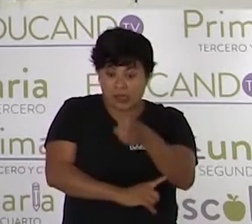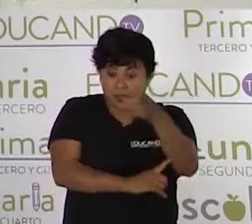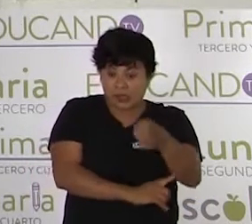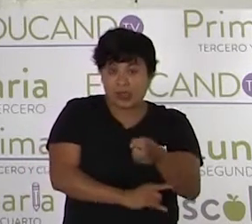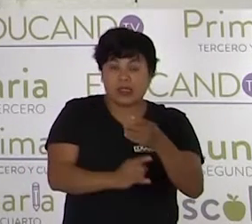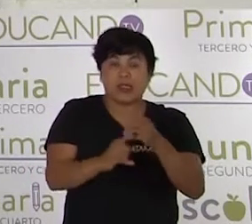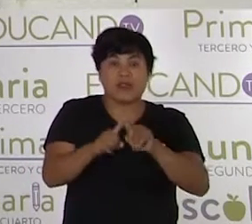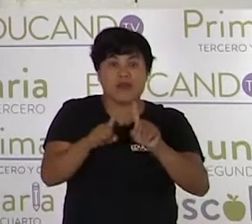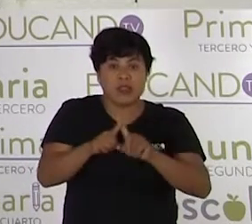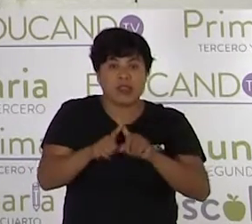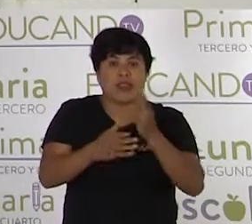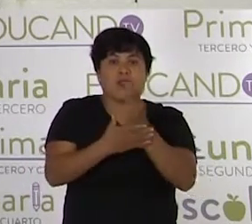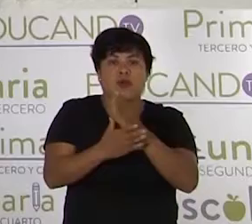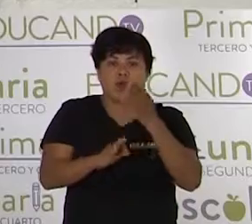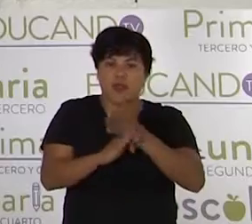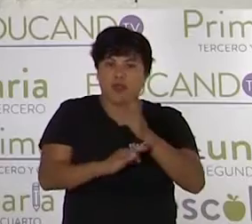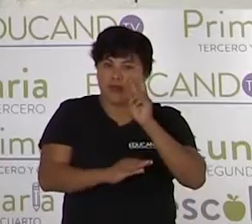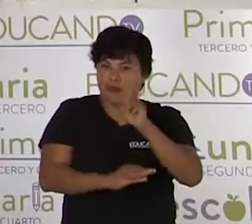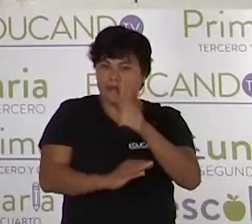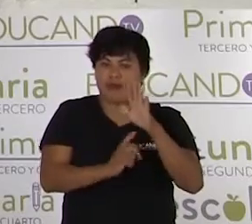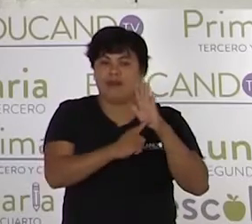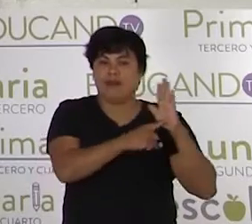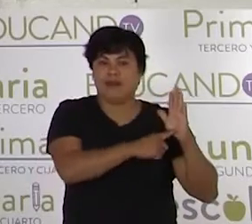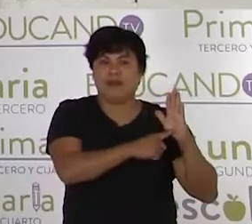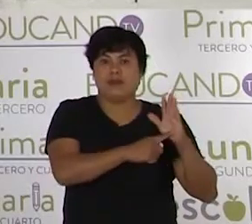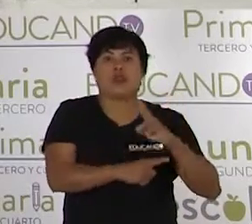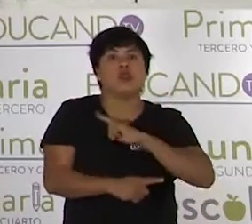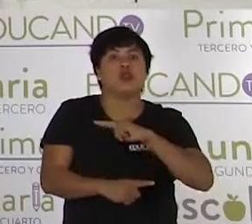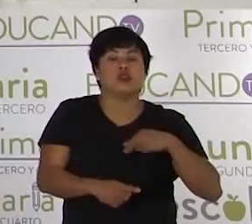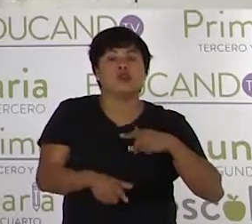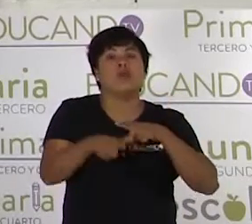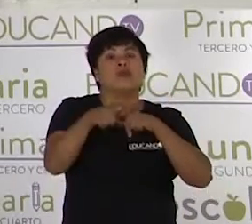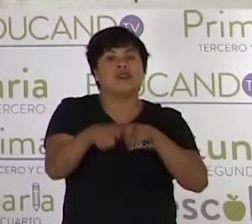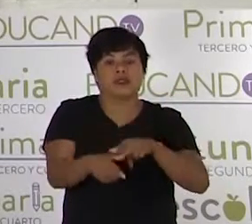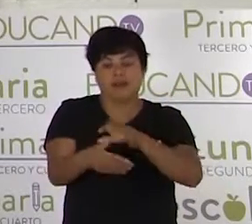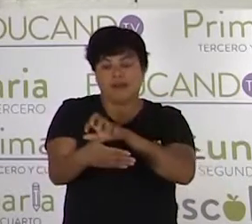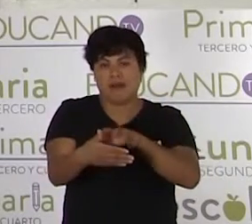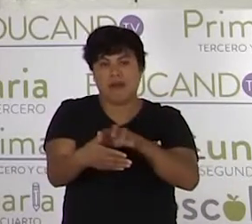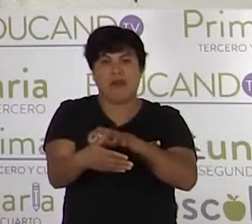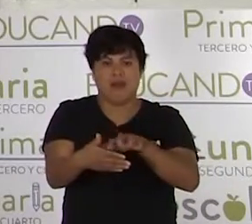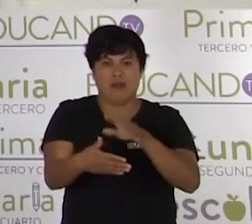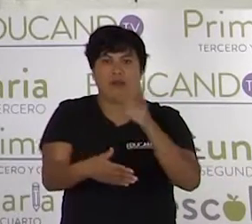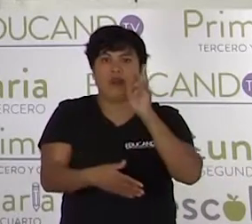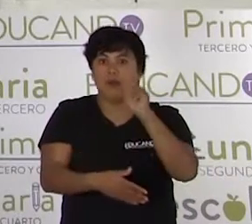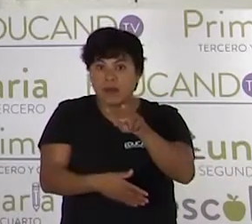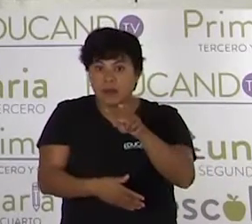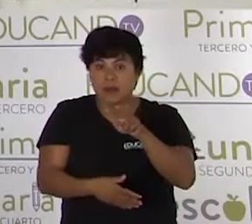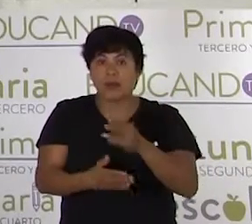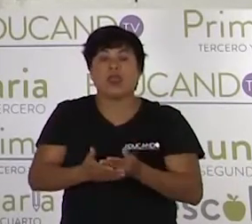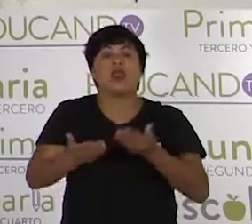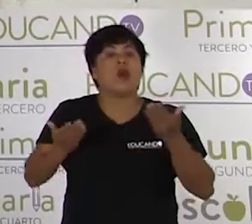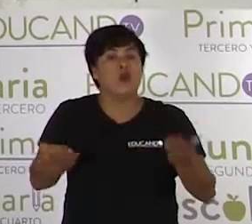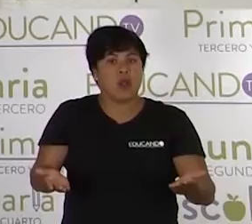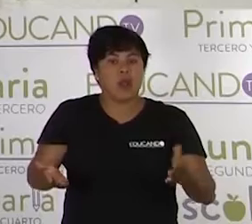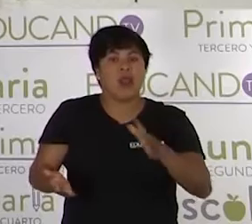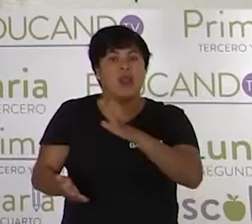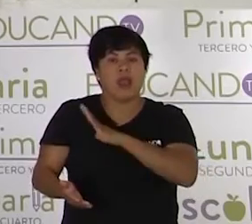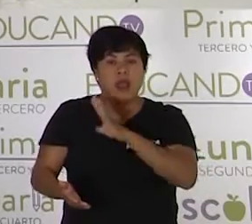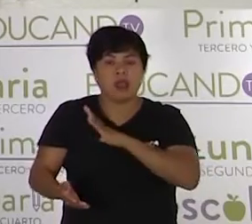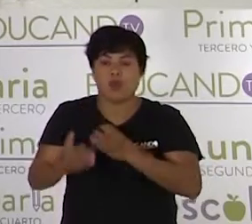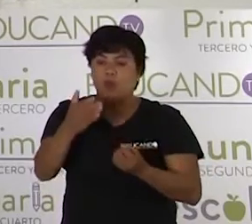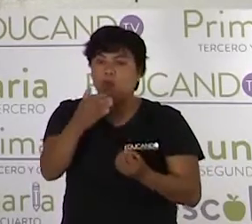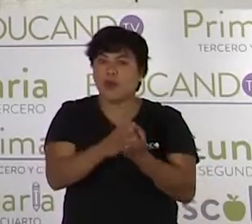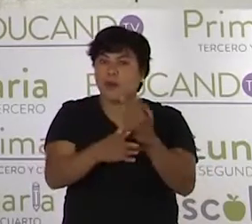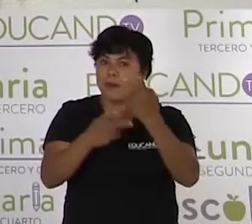que te presento. Vamos a continuar leyendo. Observa, ahora ha salido un